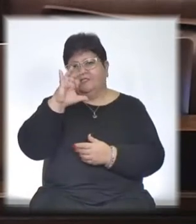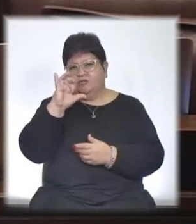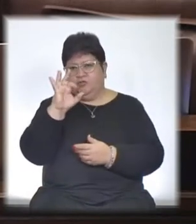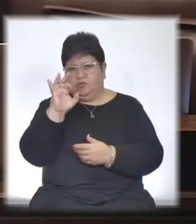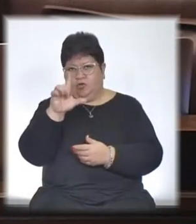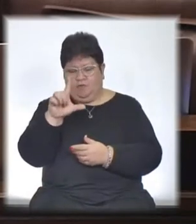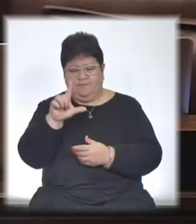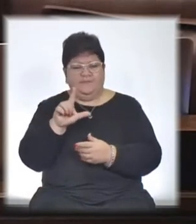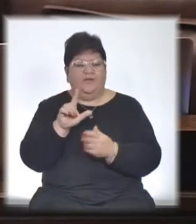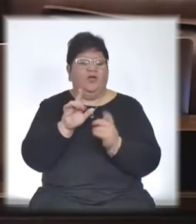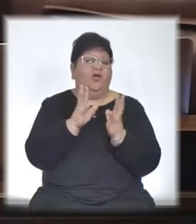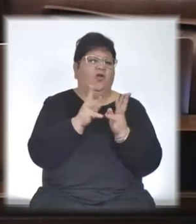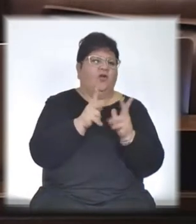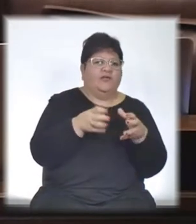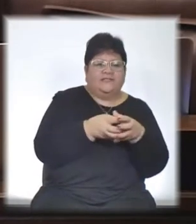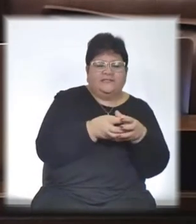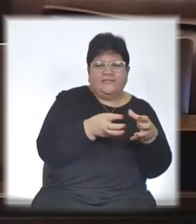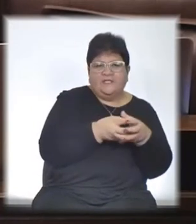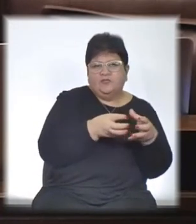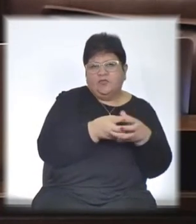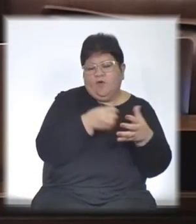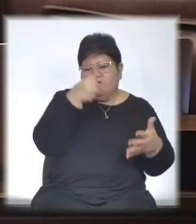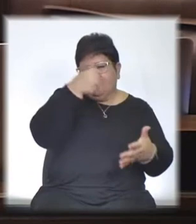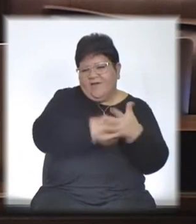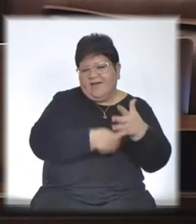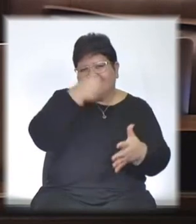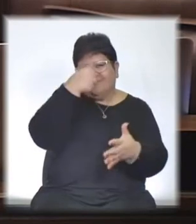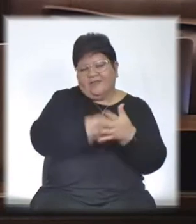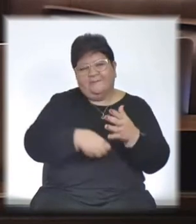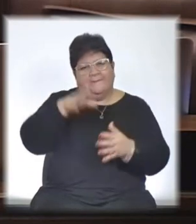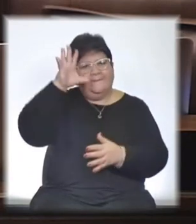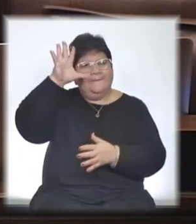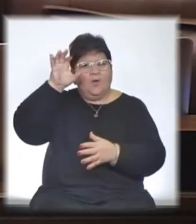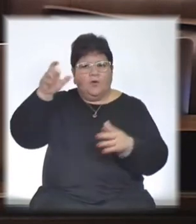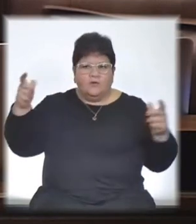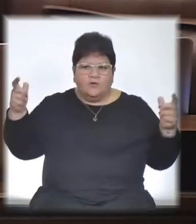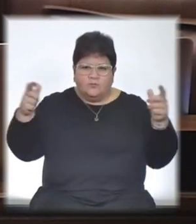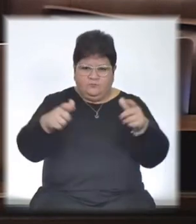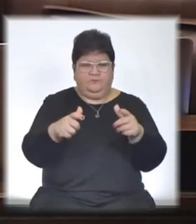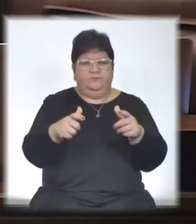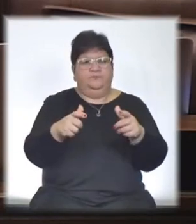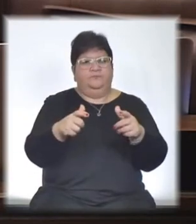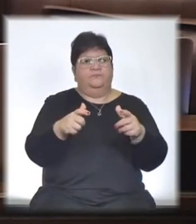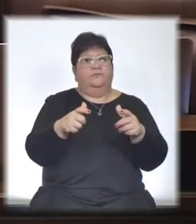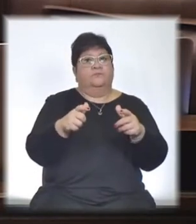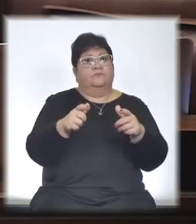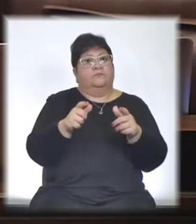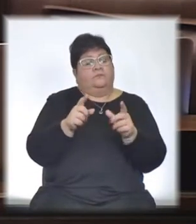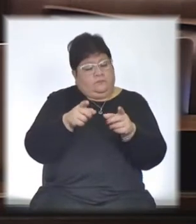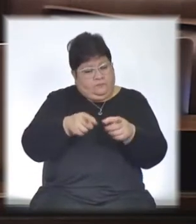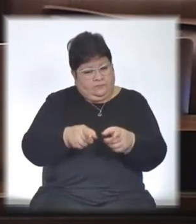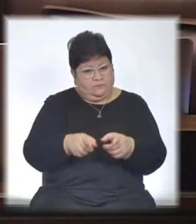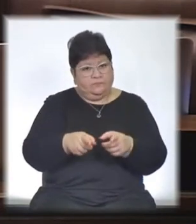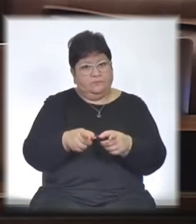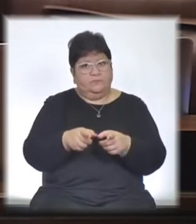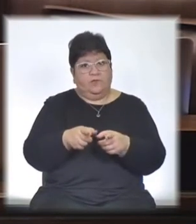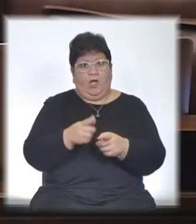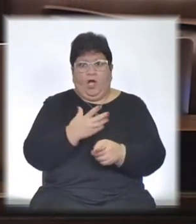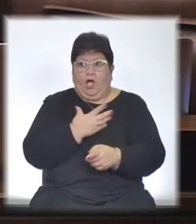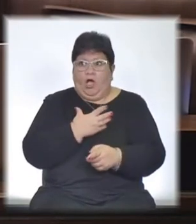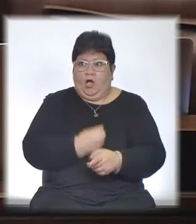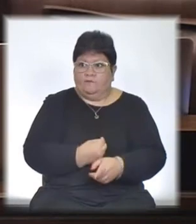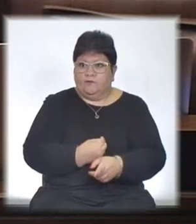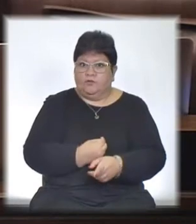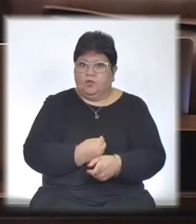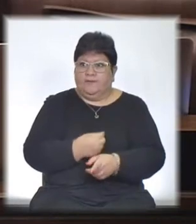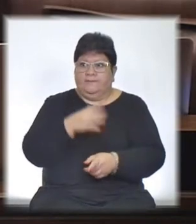organizaciones ha dado esta batalla enorme por la memoria colectiva, con la convicción de que la memoria es